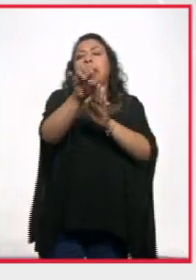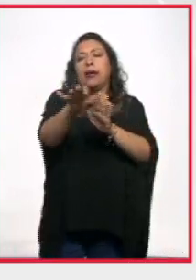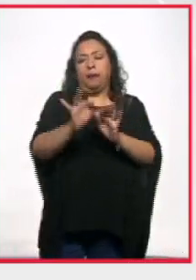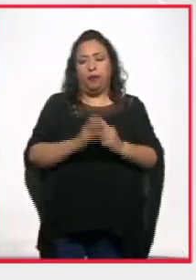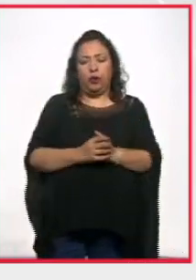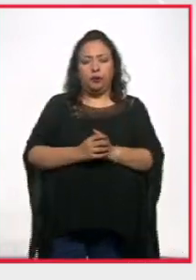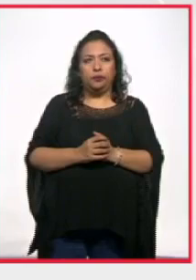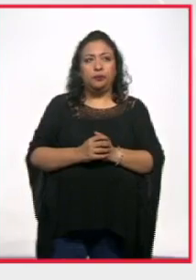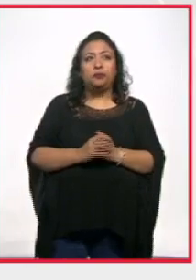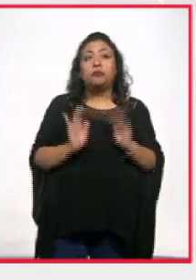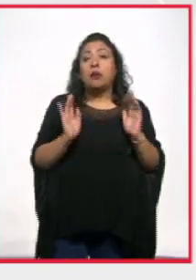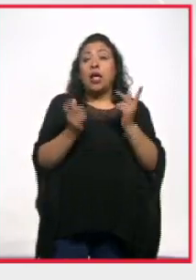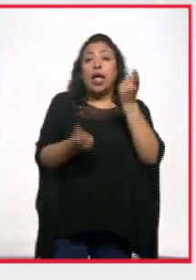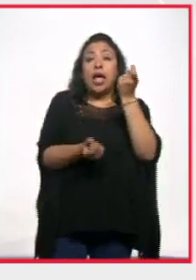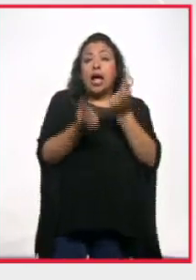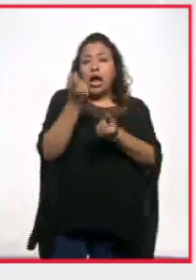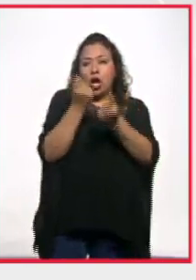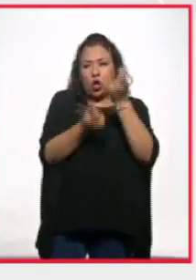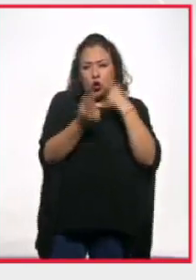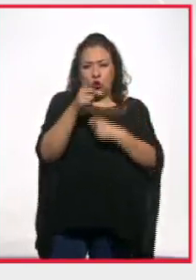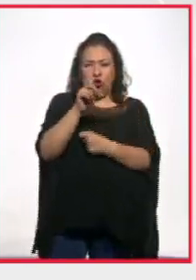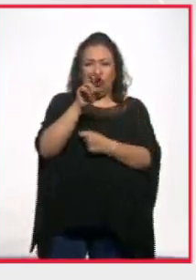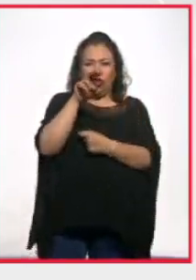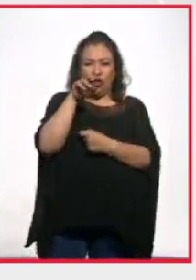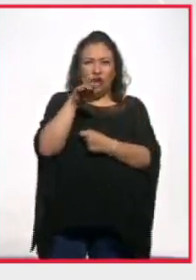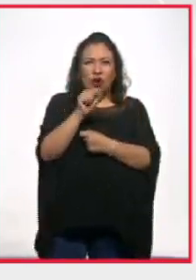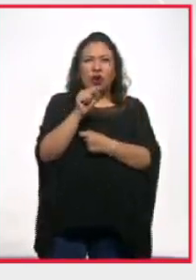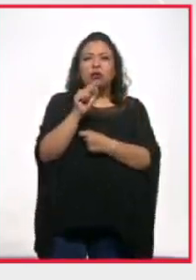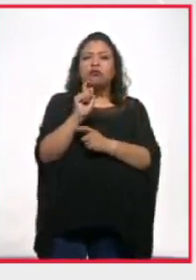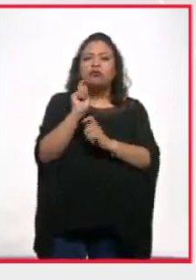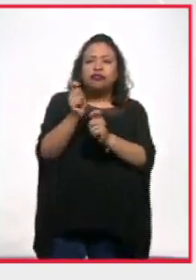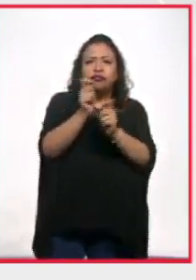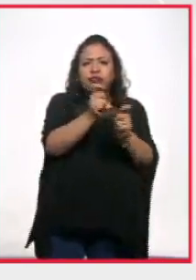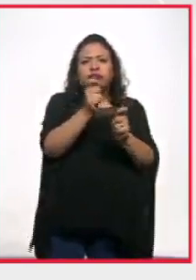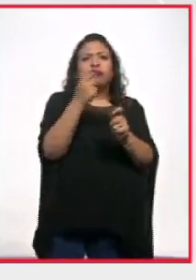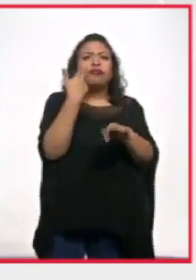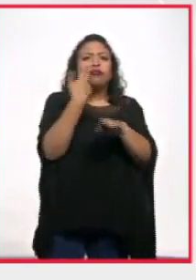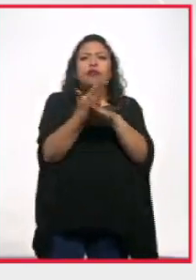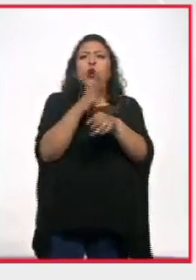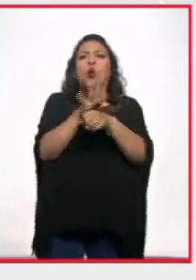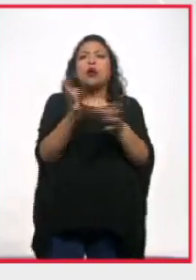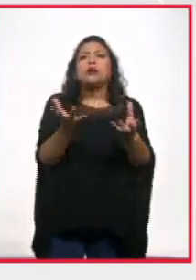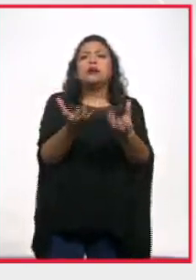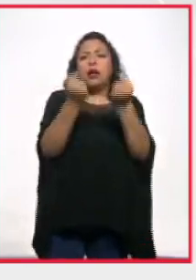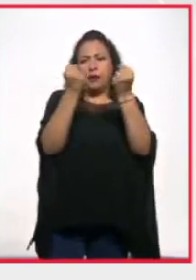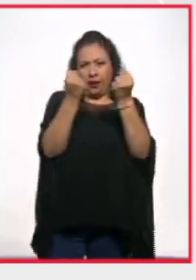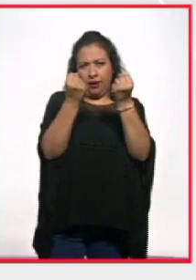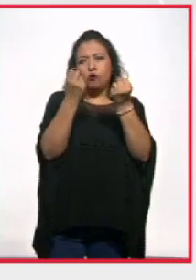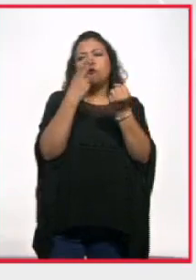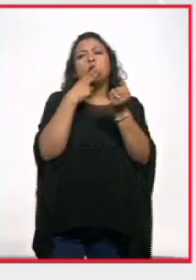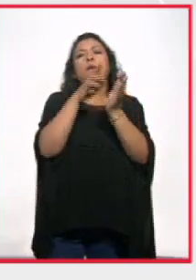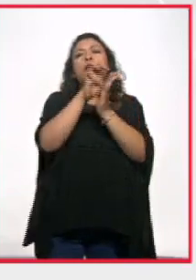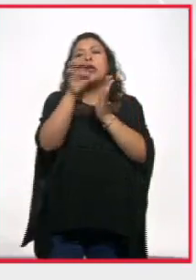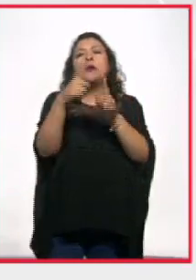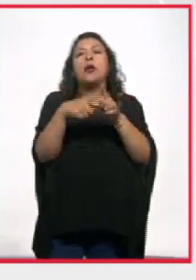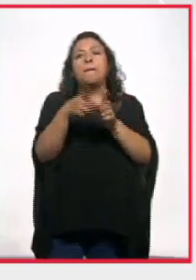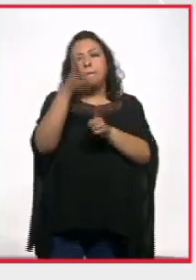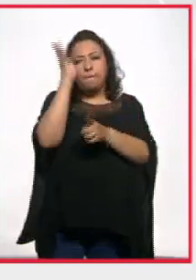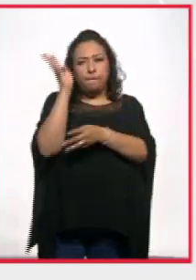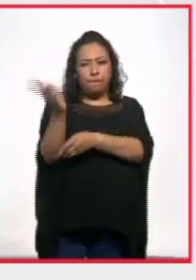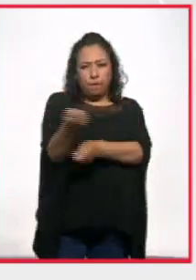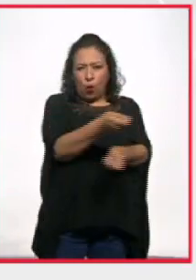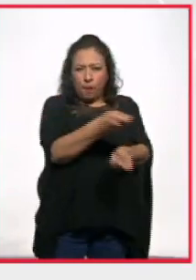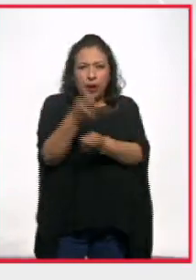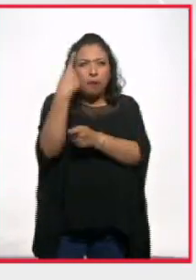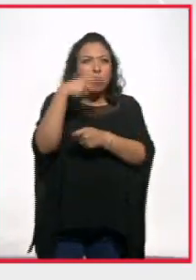ejemplos. Hay algunos drones que están como designados para rescate, que son los que usan, por ejemplo, los bomberos para